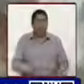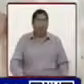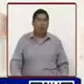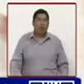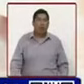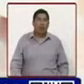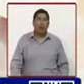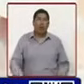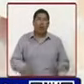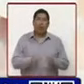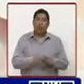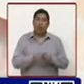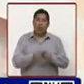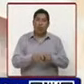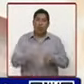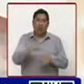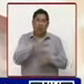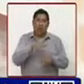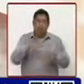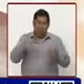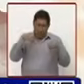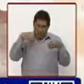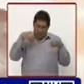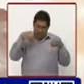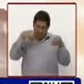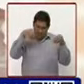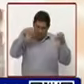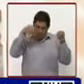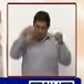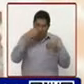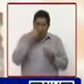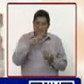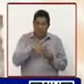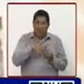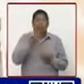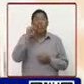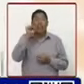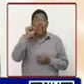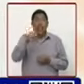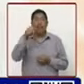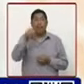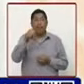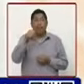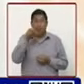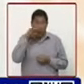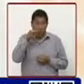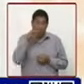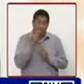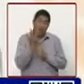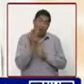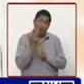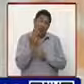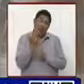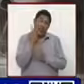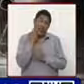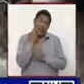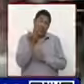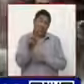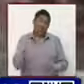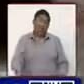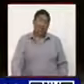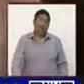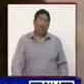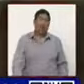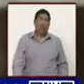Es como si en este rincón hicieran rituales negros. Ahí está, usted mismo lo ha dicho. Aquí hay velas todavía recién, mira.